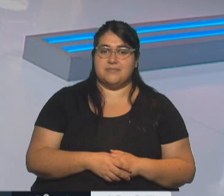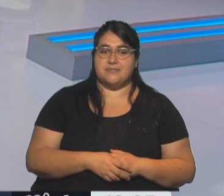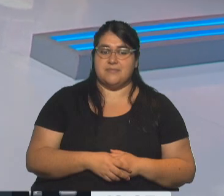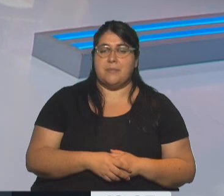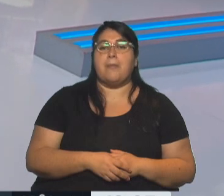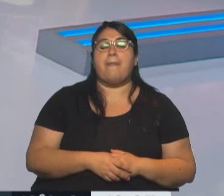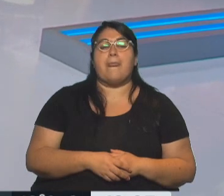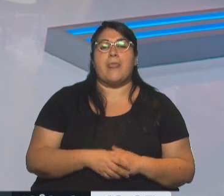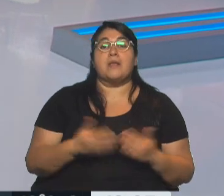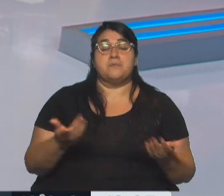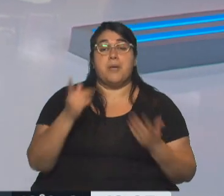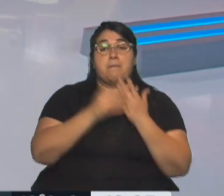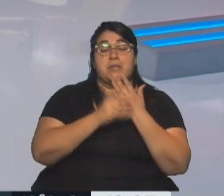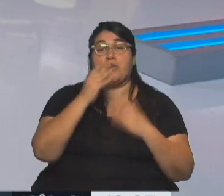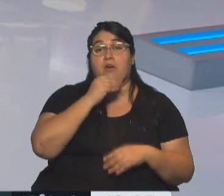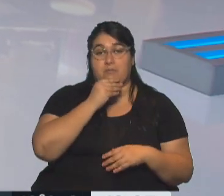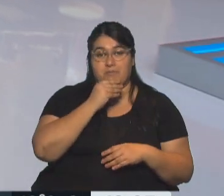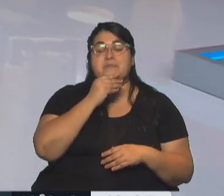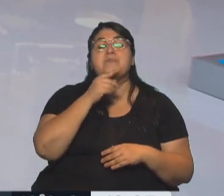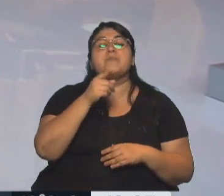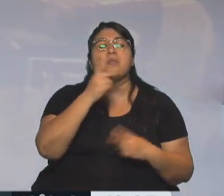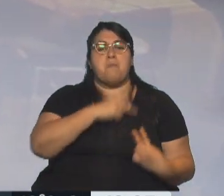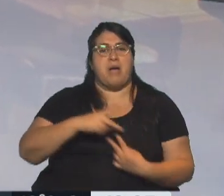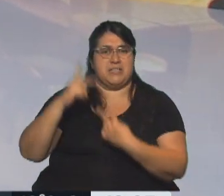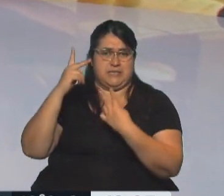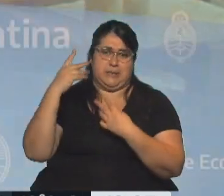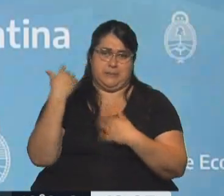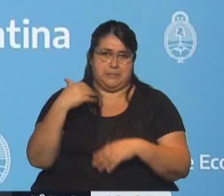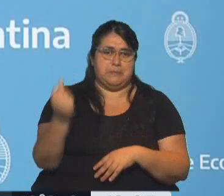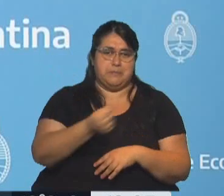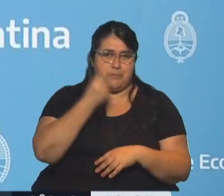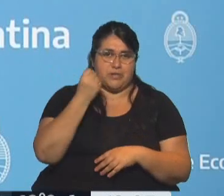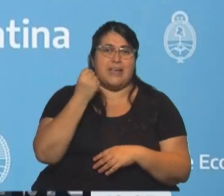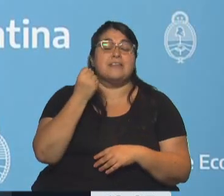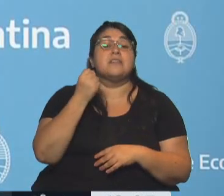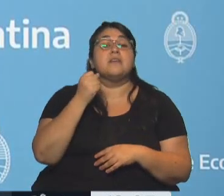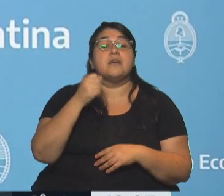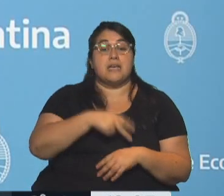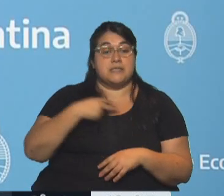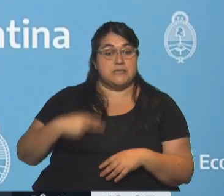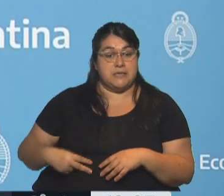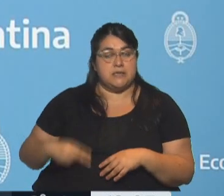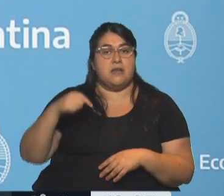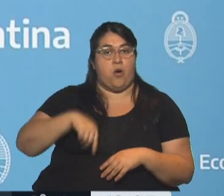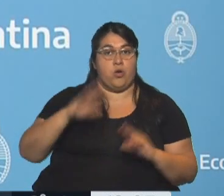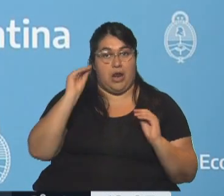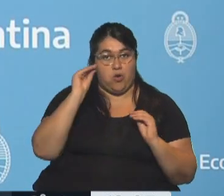Y como decíamos en los títulos, el ministro de Economía, Sergio Massa, emprende un viaje importante porque viaja a China esta